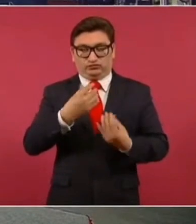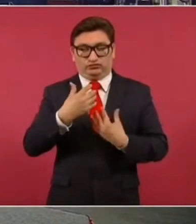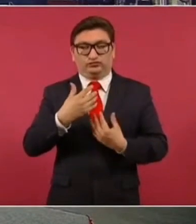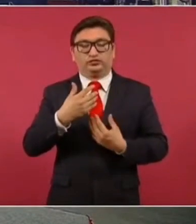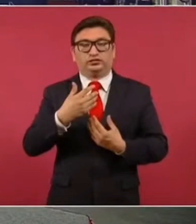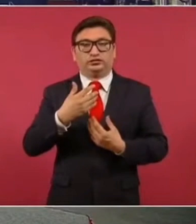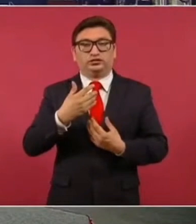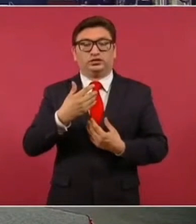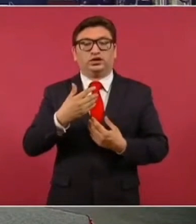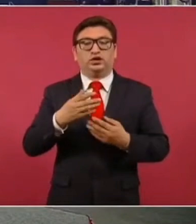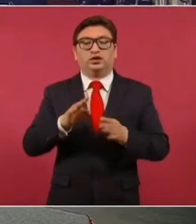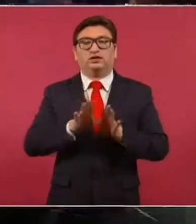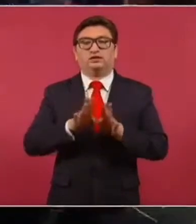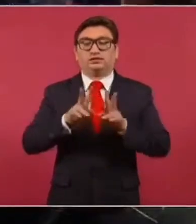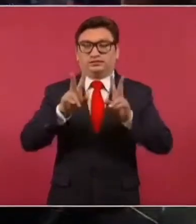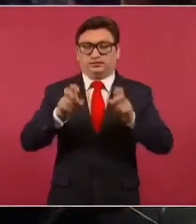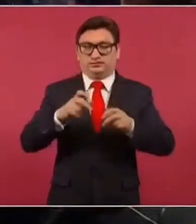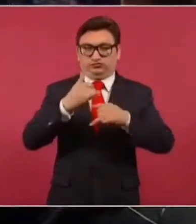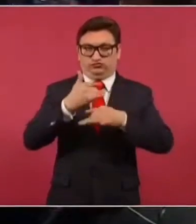la cifra sobre migración,